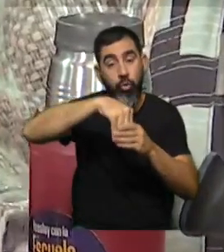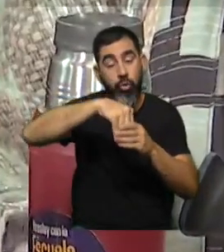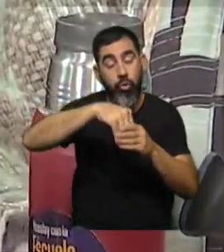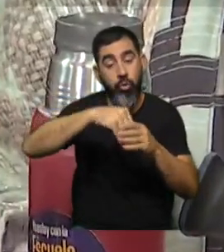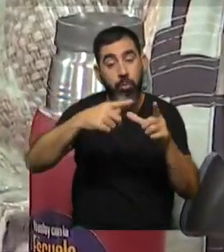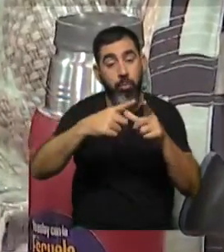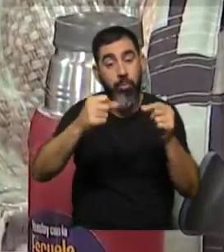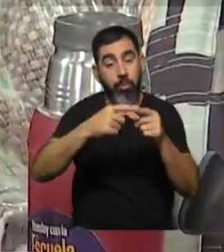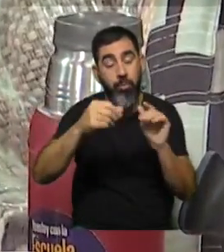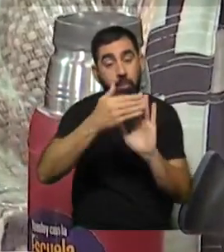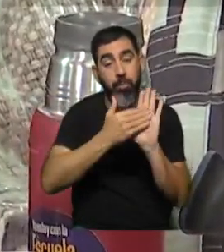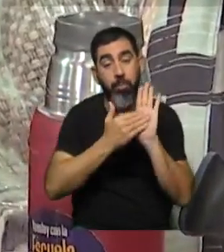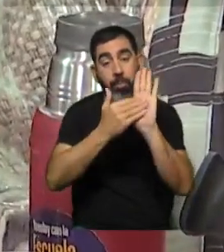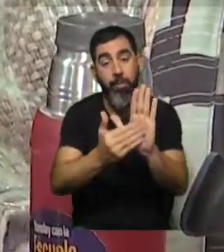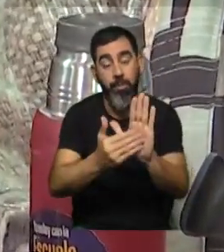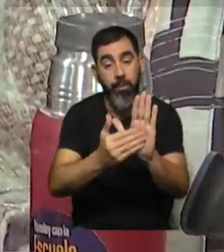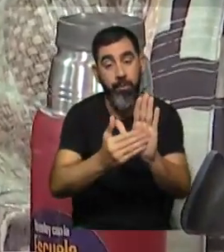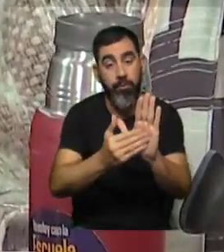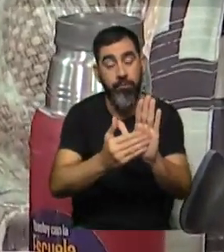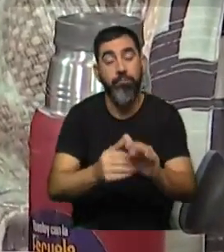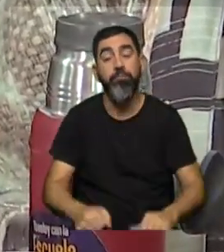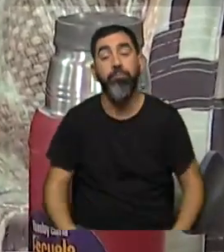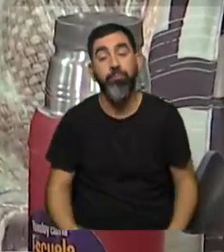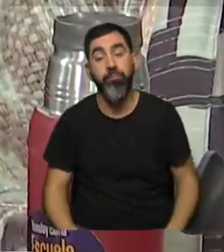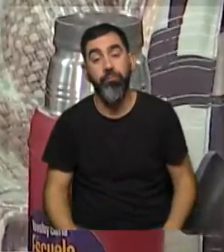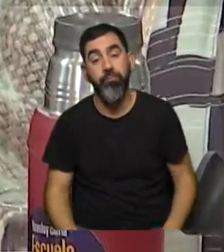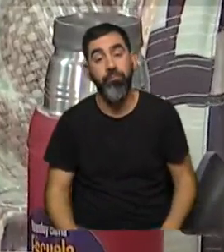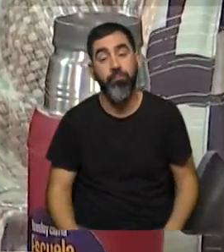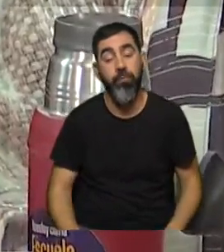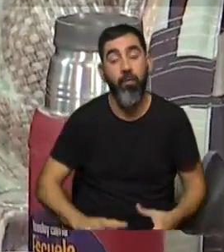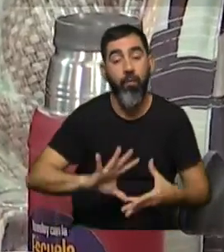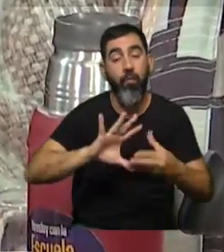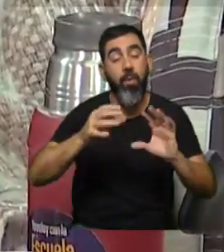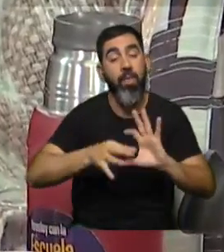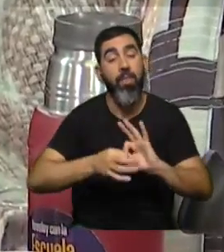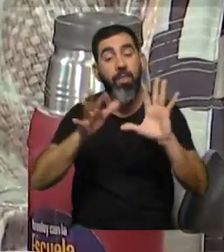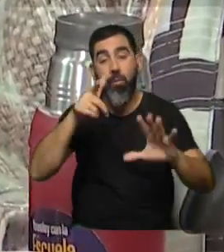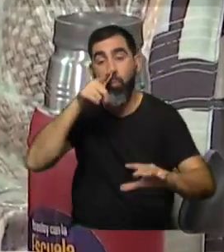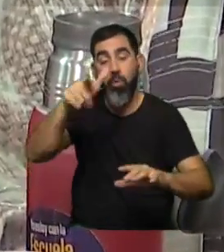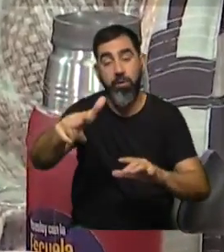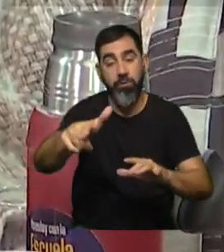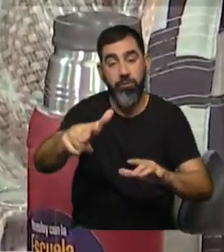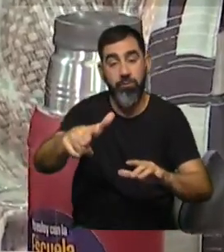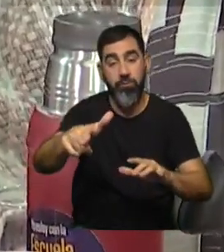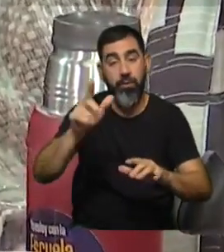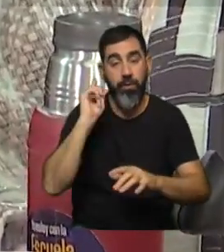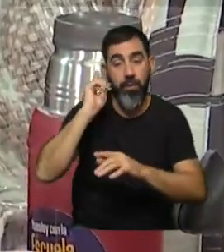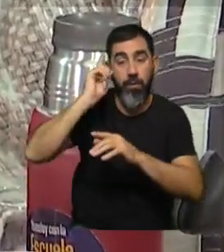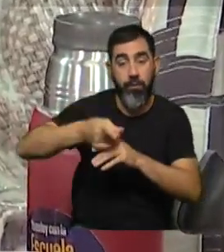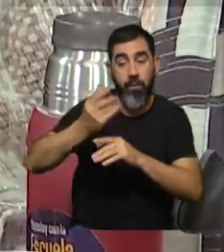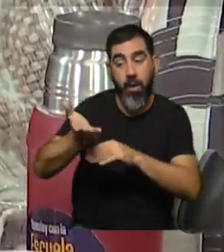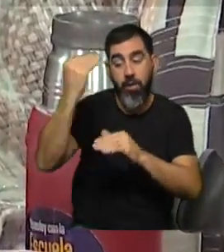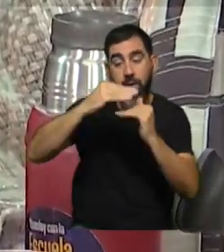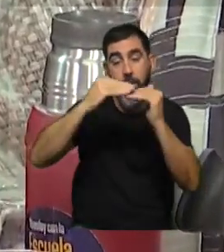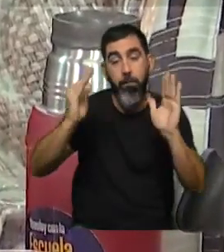papeleta que vamos a estar impulsando en el mecanismo de democracia directa que ha definido nuestra anterior